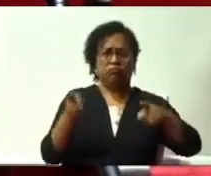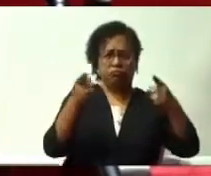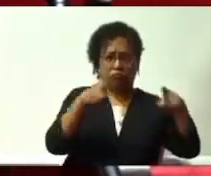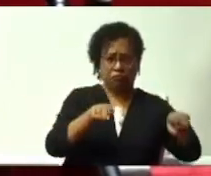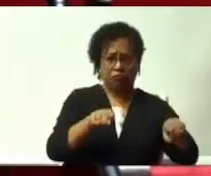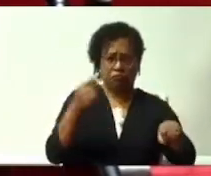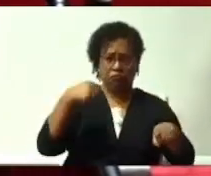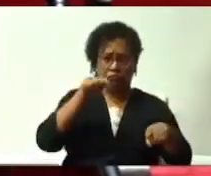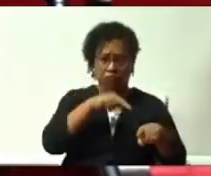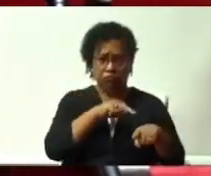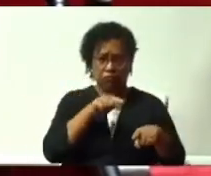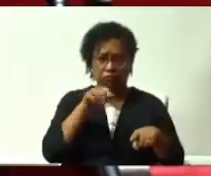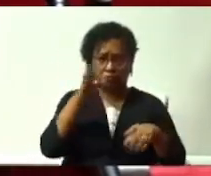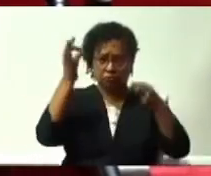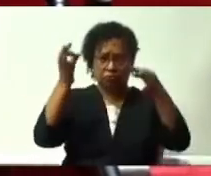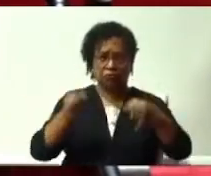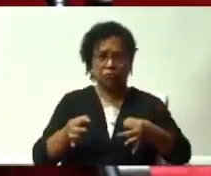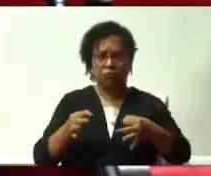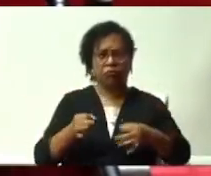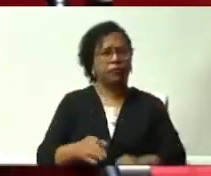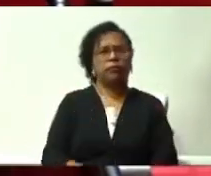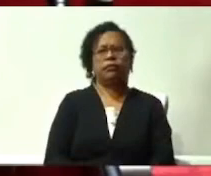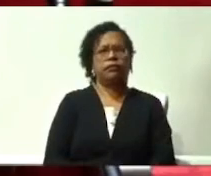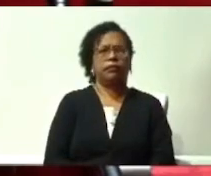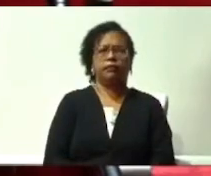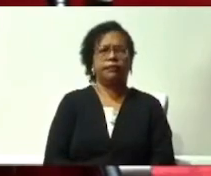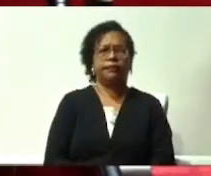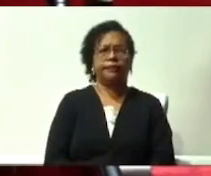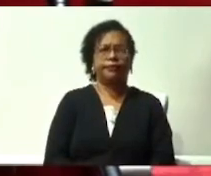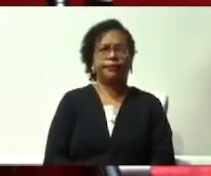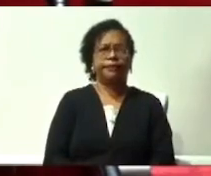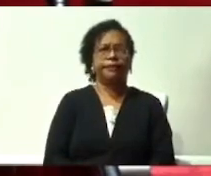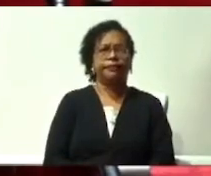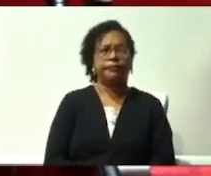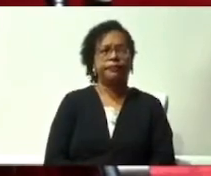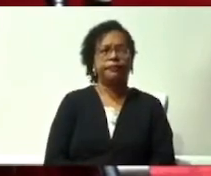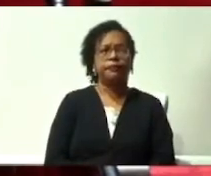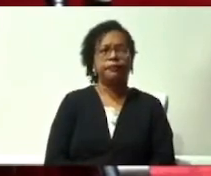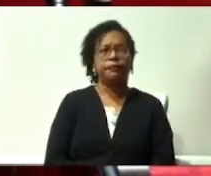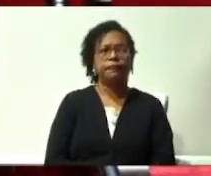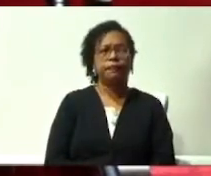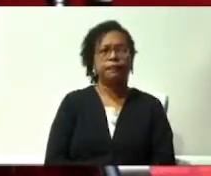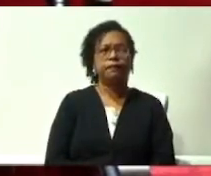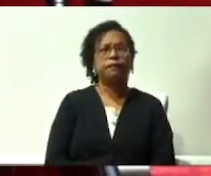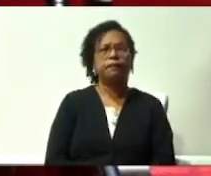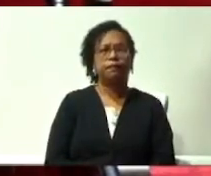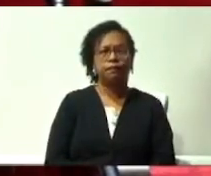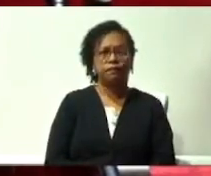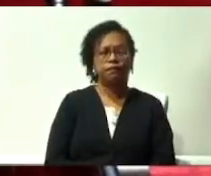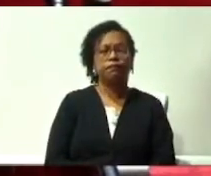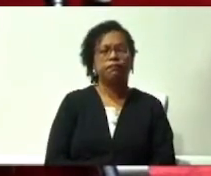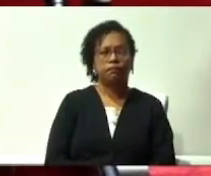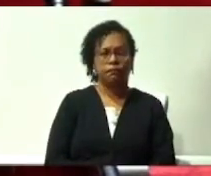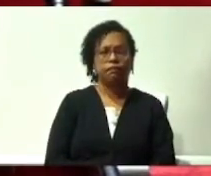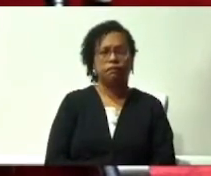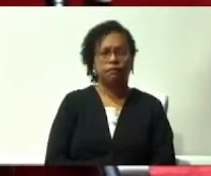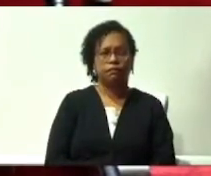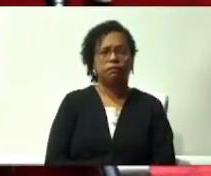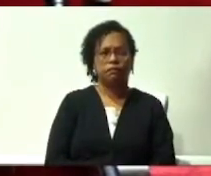realmente y se tiran y se comentan. Tenemos calidad para decirlo porque